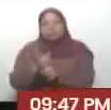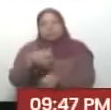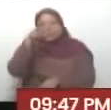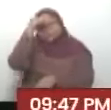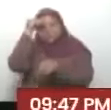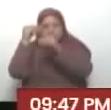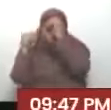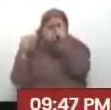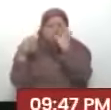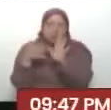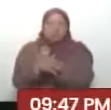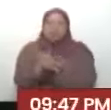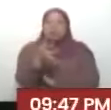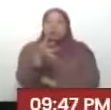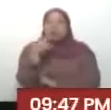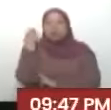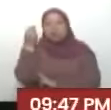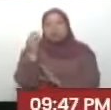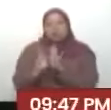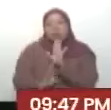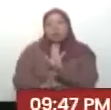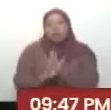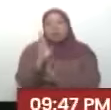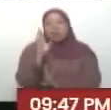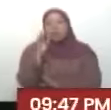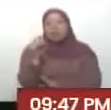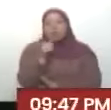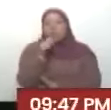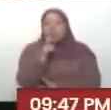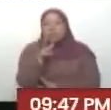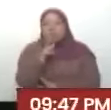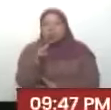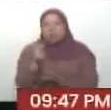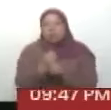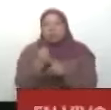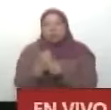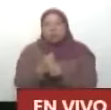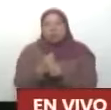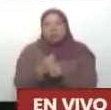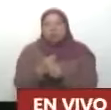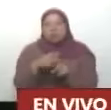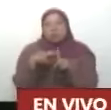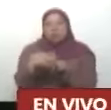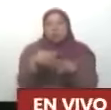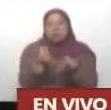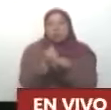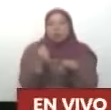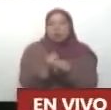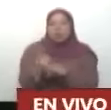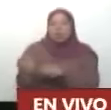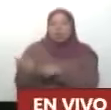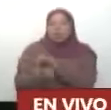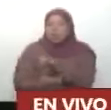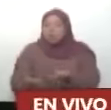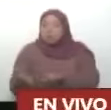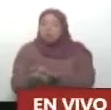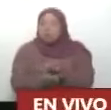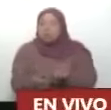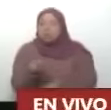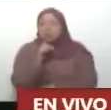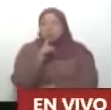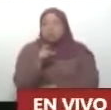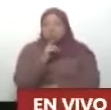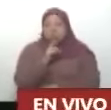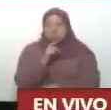Aprenden a navegar y se crecen en aguas turbulentas. Él pasó las tempestades, la turbulencia, y